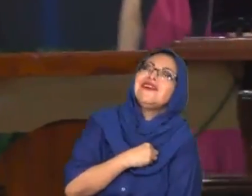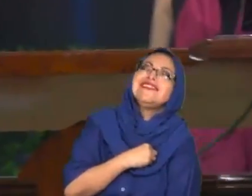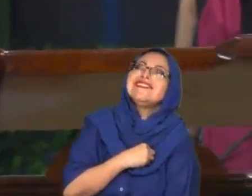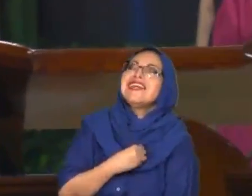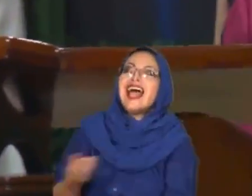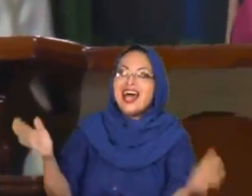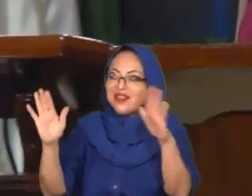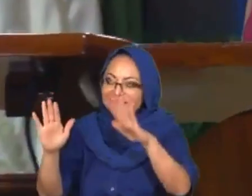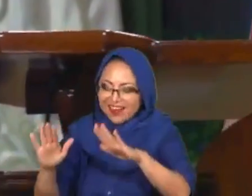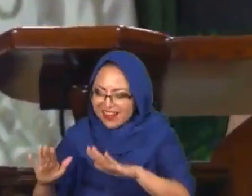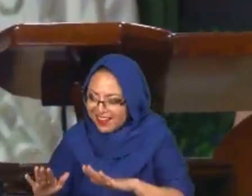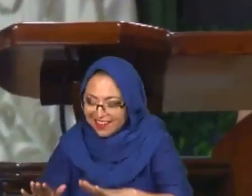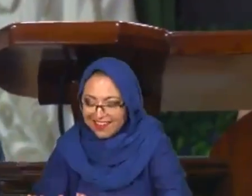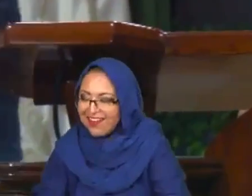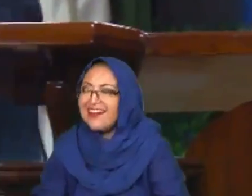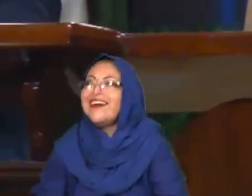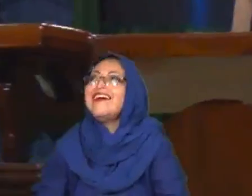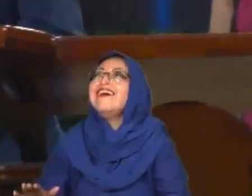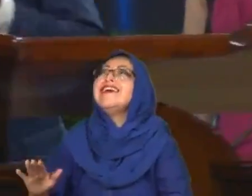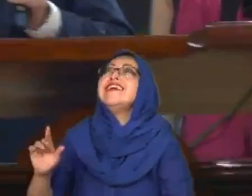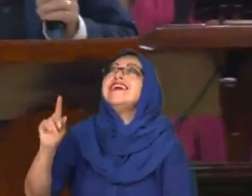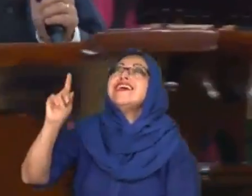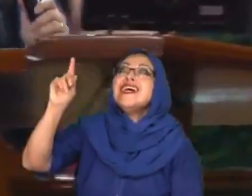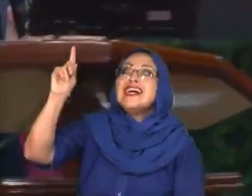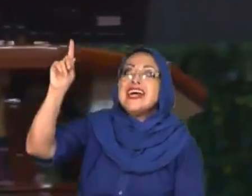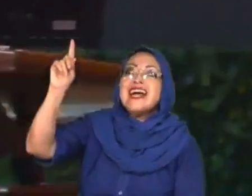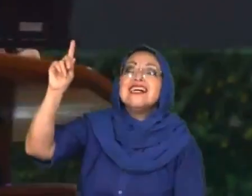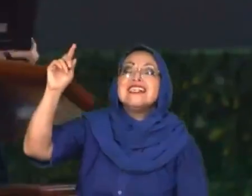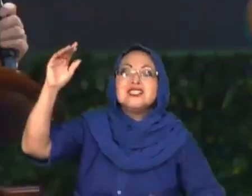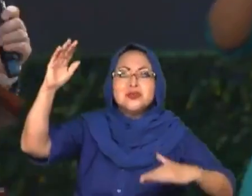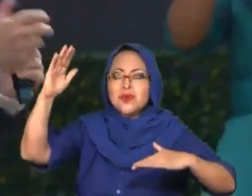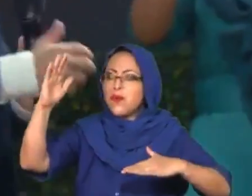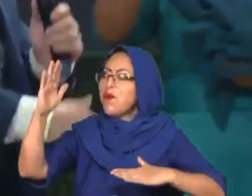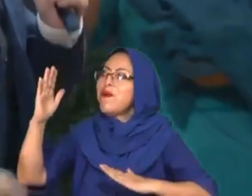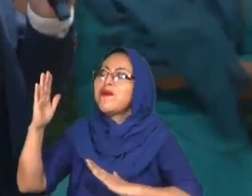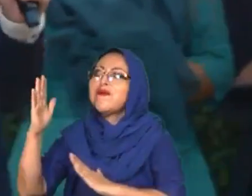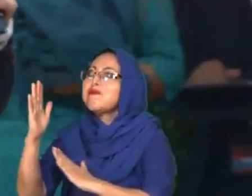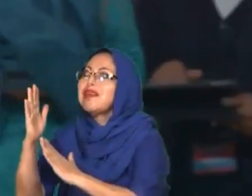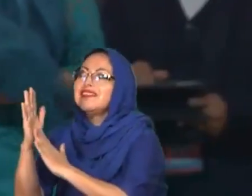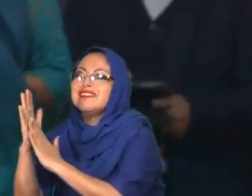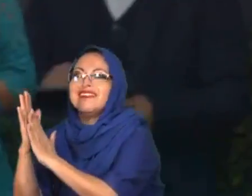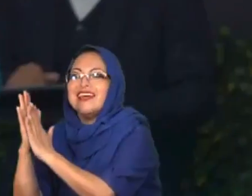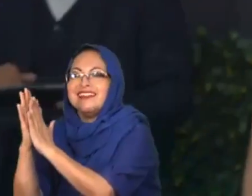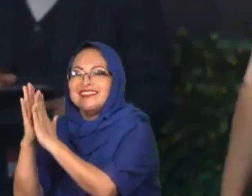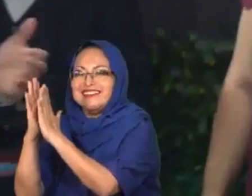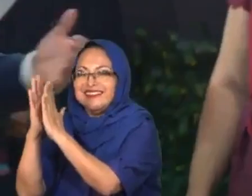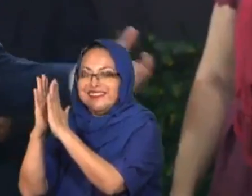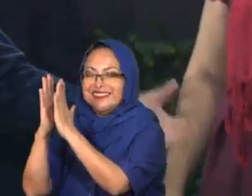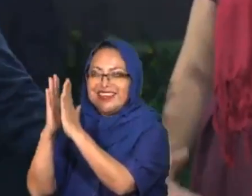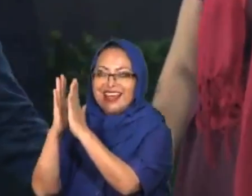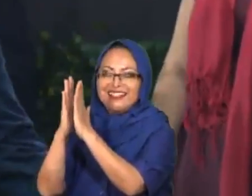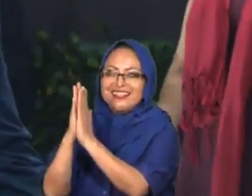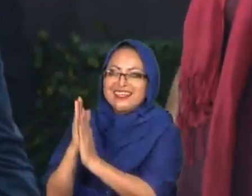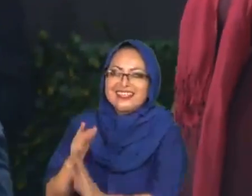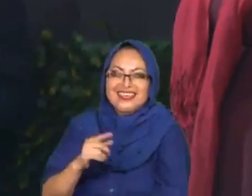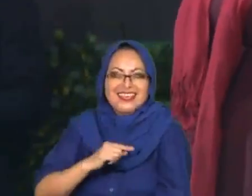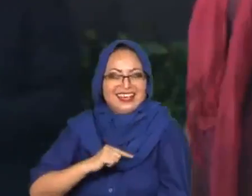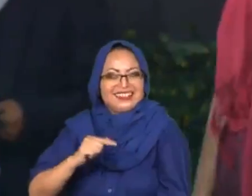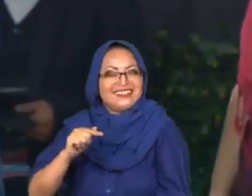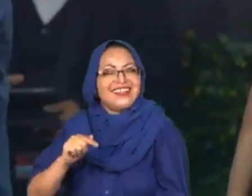entrar, adorar al santo lugar y